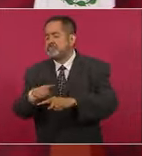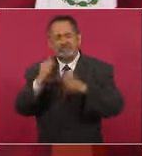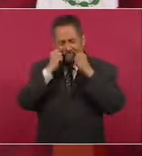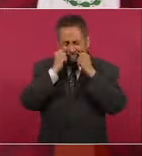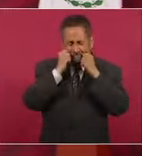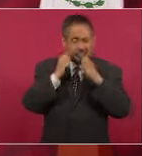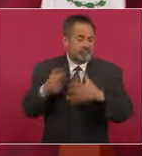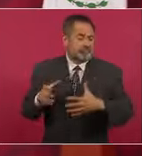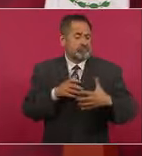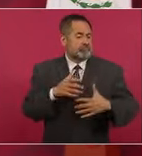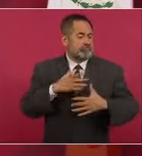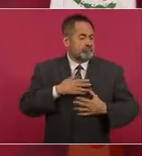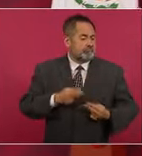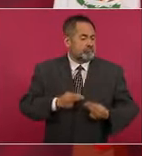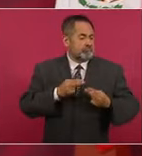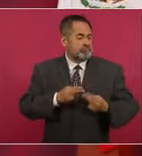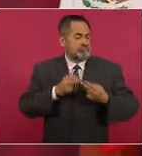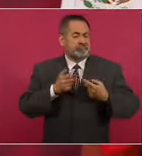sus negocios,